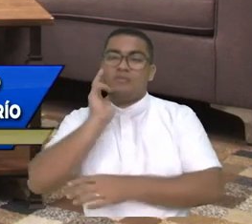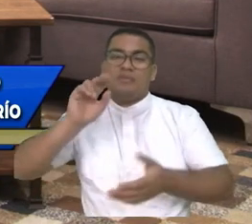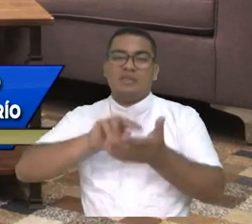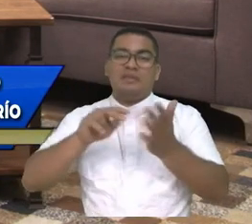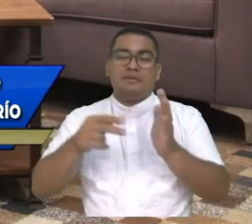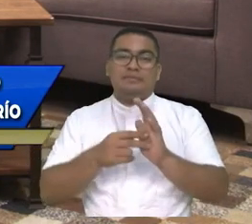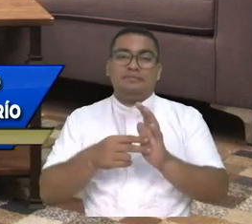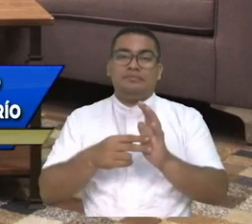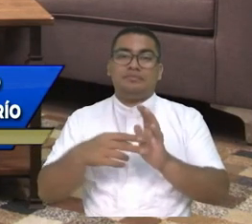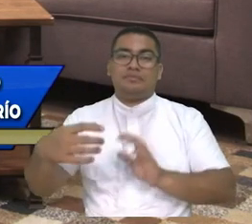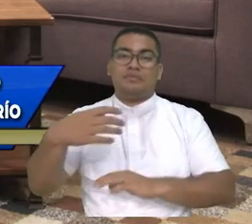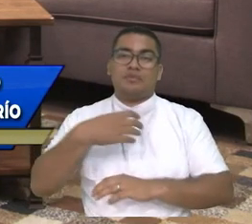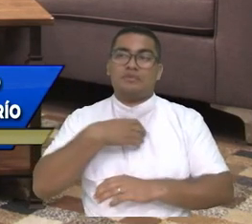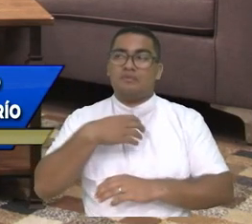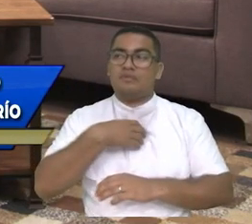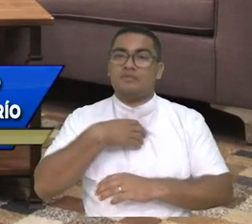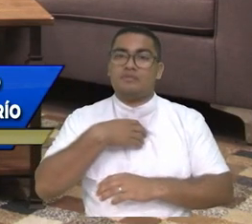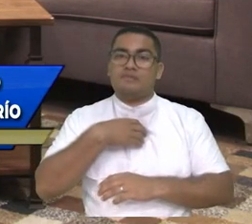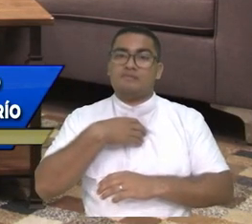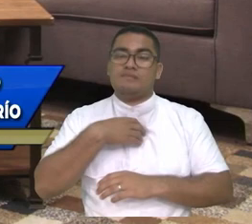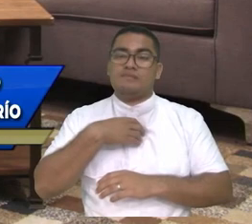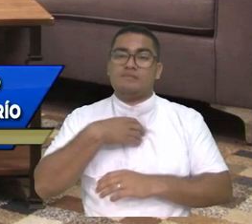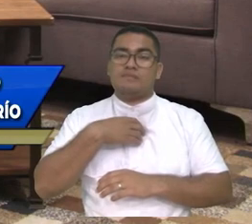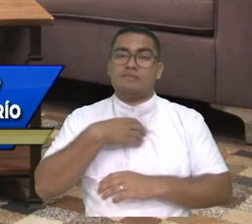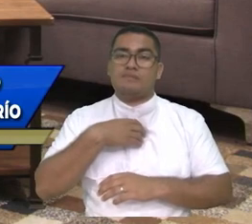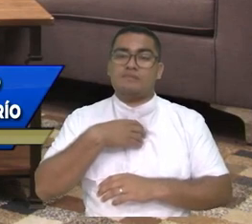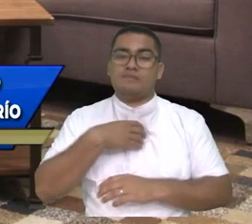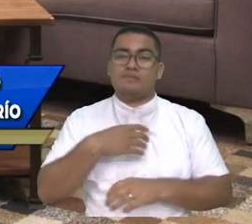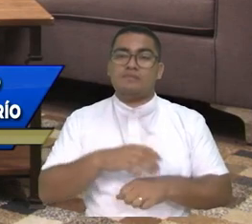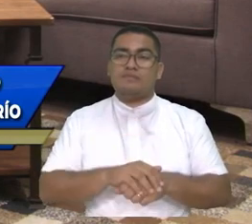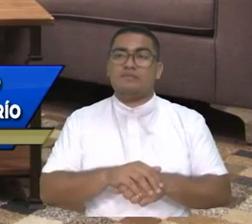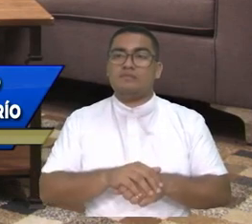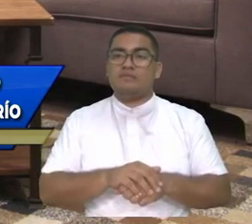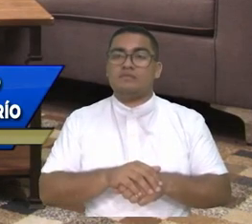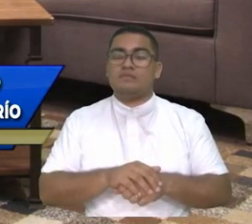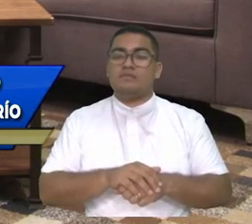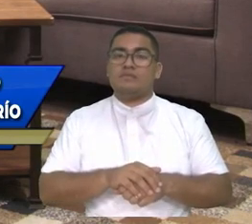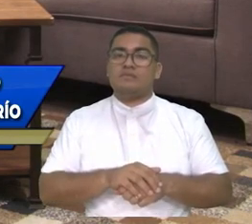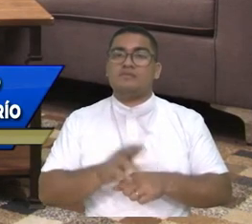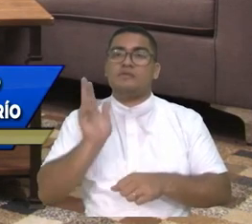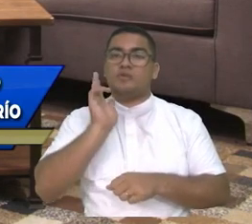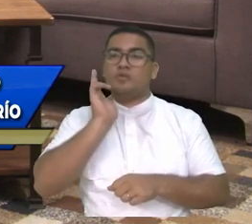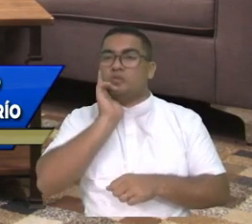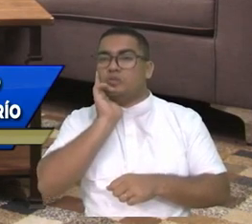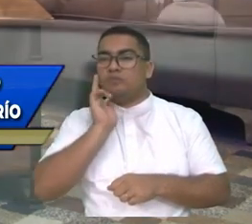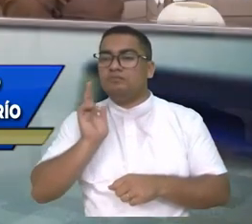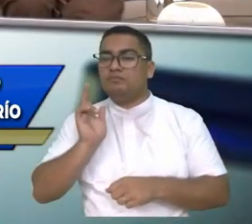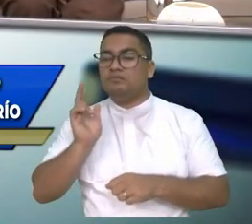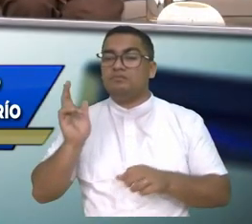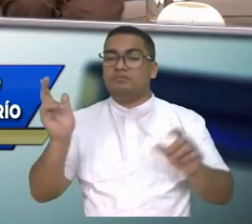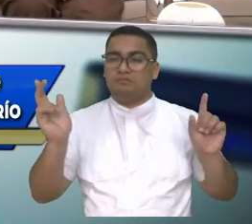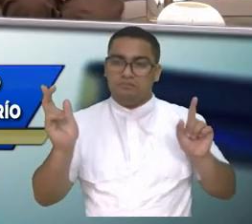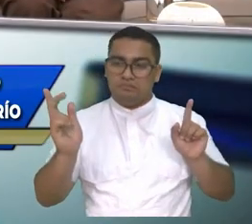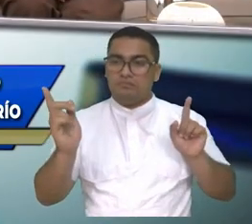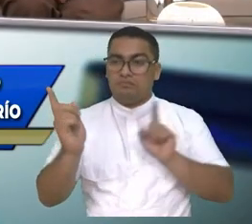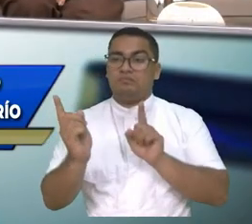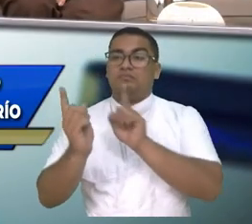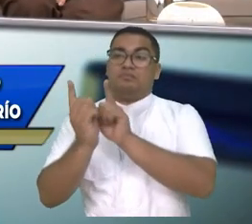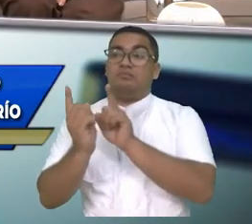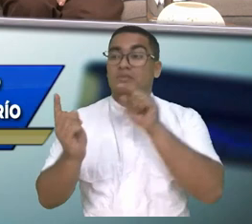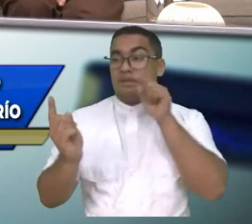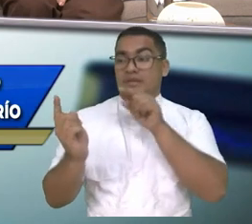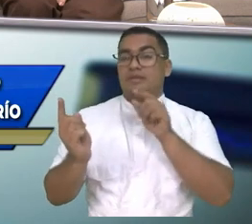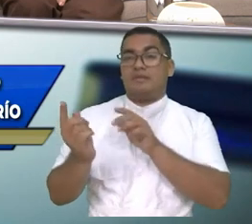de Huntington fue que cuando llegó donde estaba Rubén Darío enfermo,